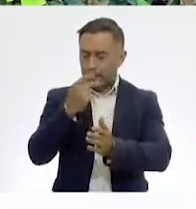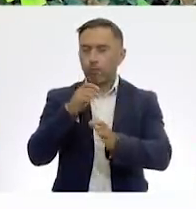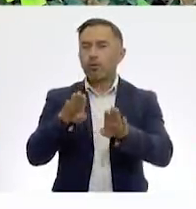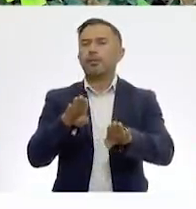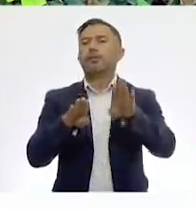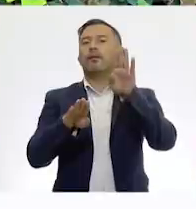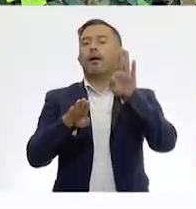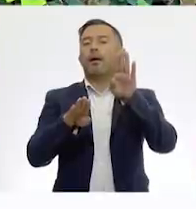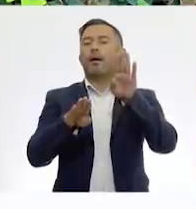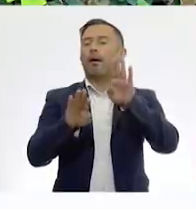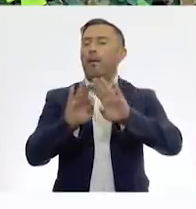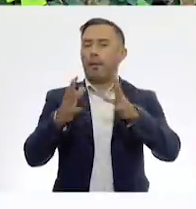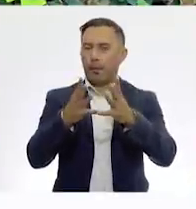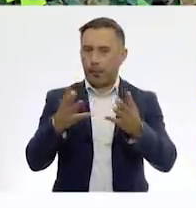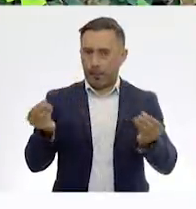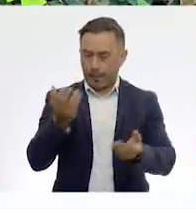descansamos.